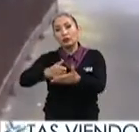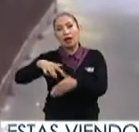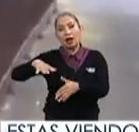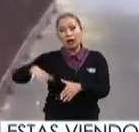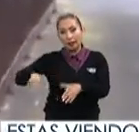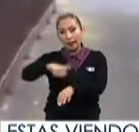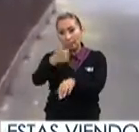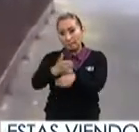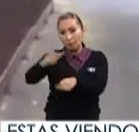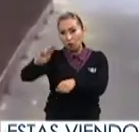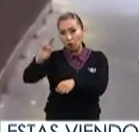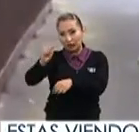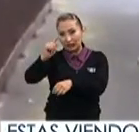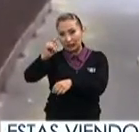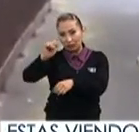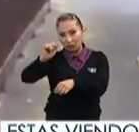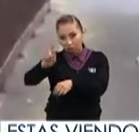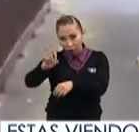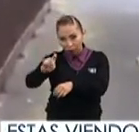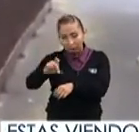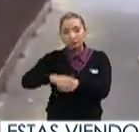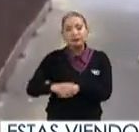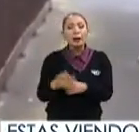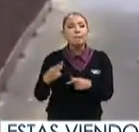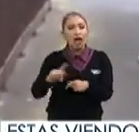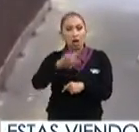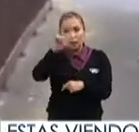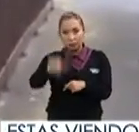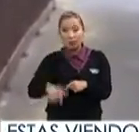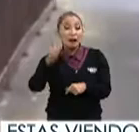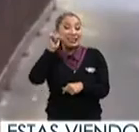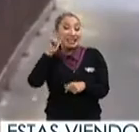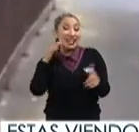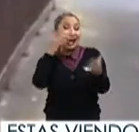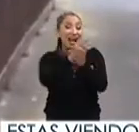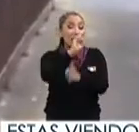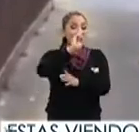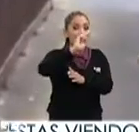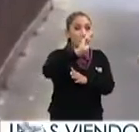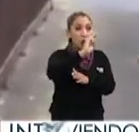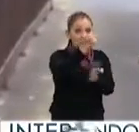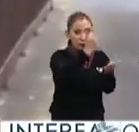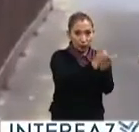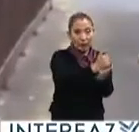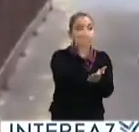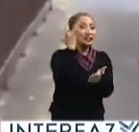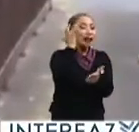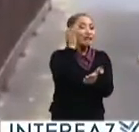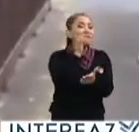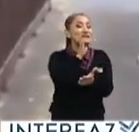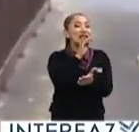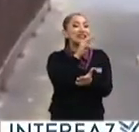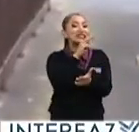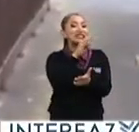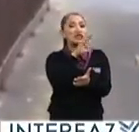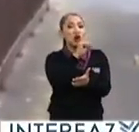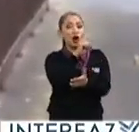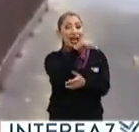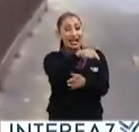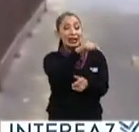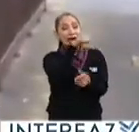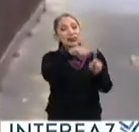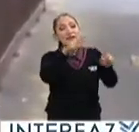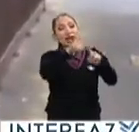que alberga la Universidad de Stanford, pero después viajaremos a la ciudad de San Francisco, en donde